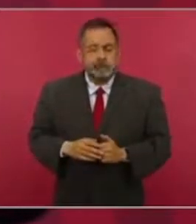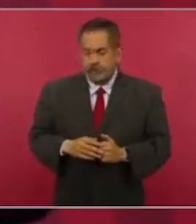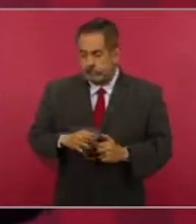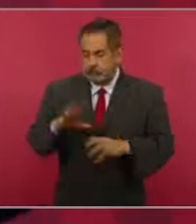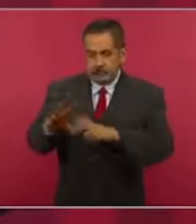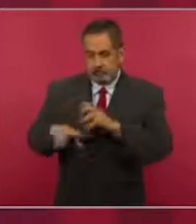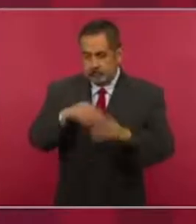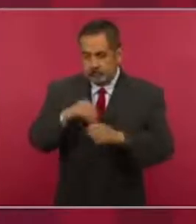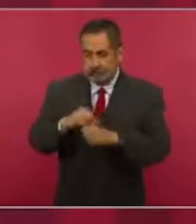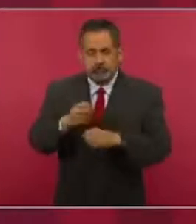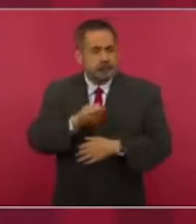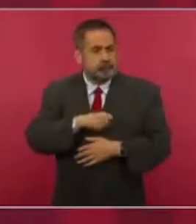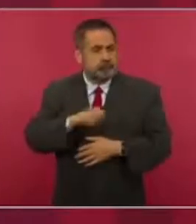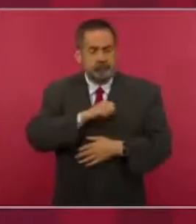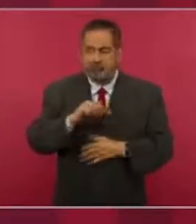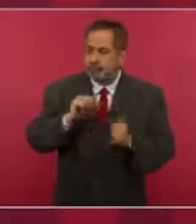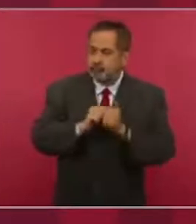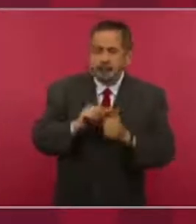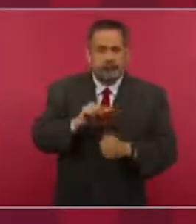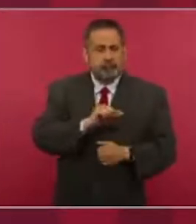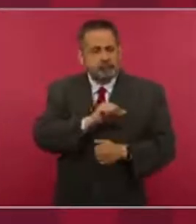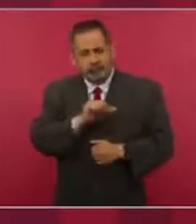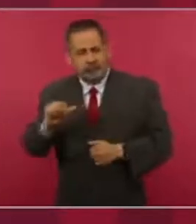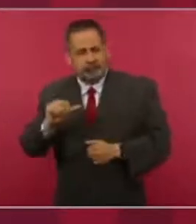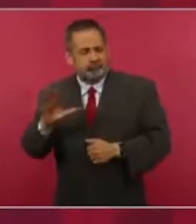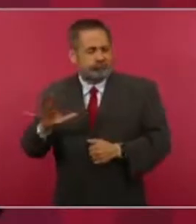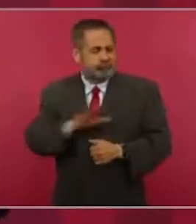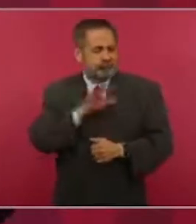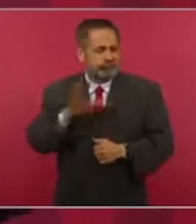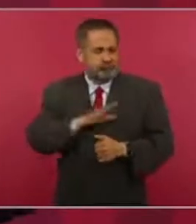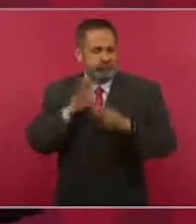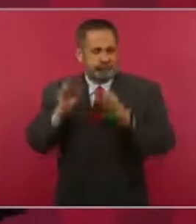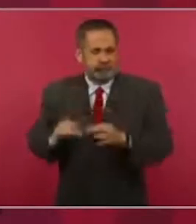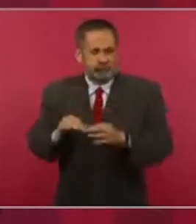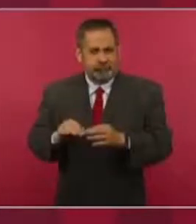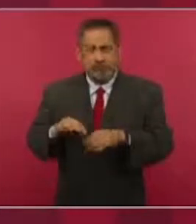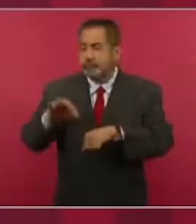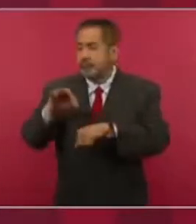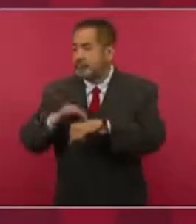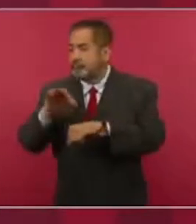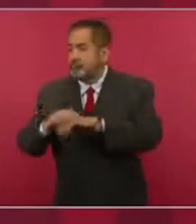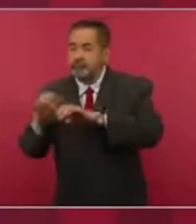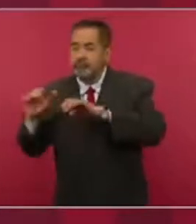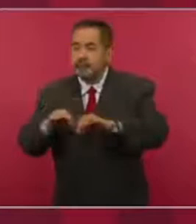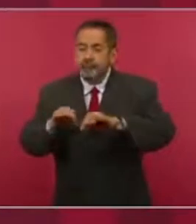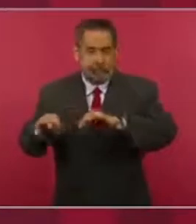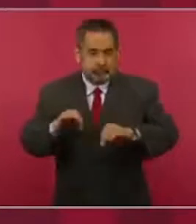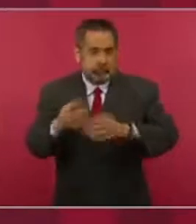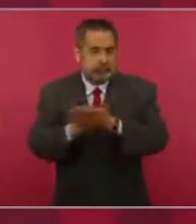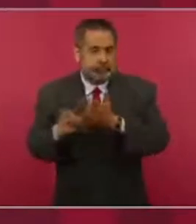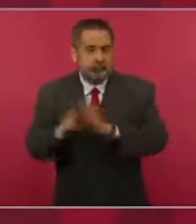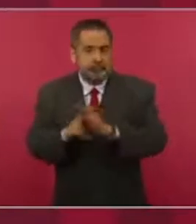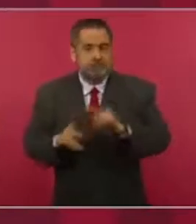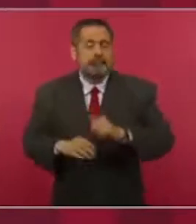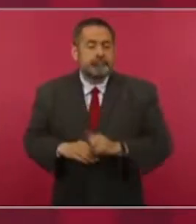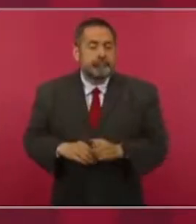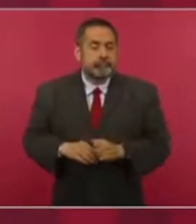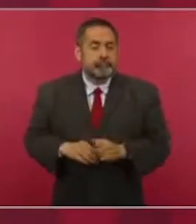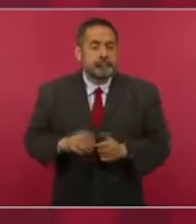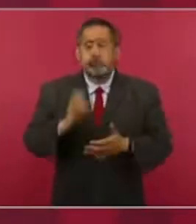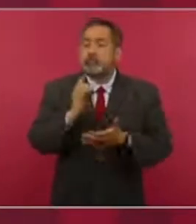tengamos un sistema de salud de calidad donde no falten los médicos, que no solo haya